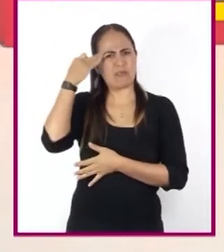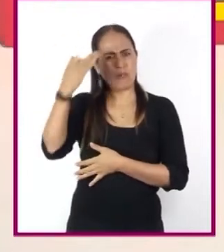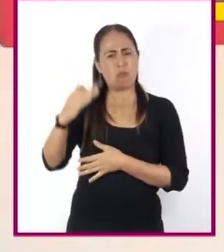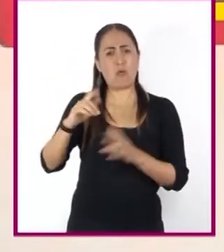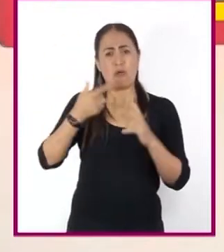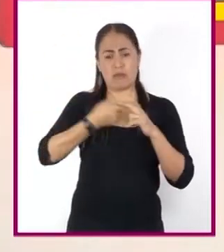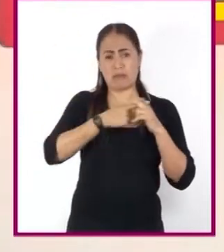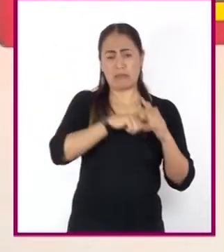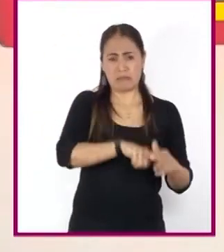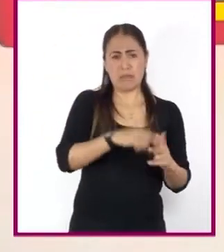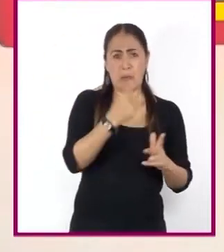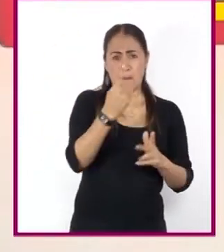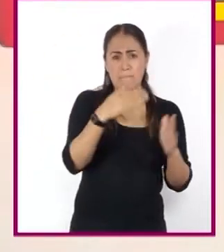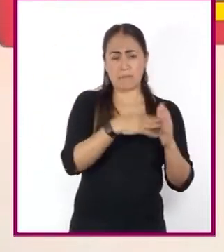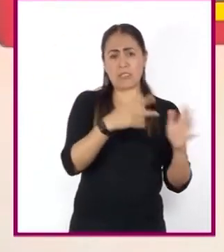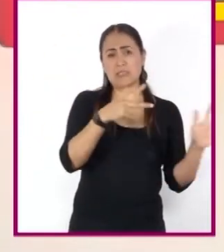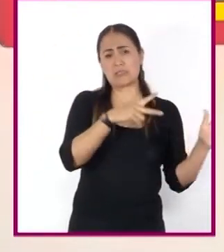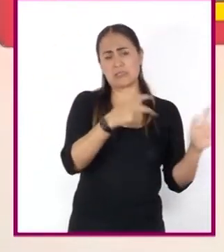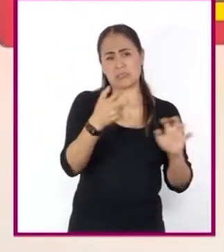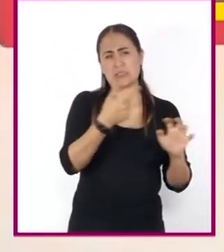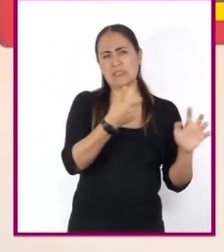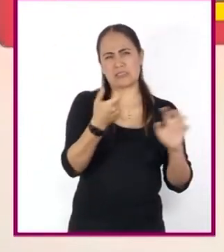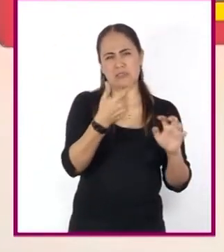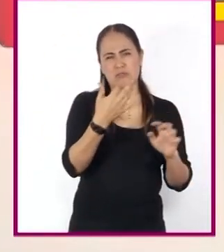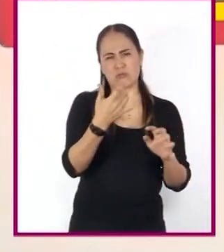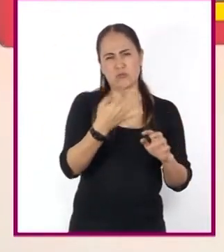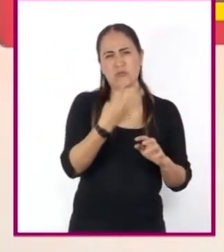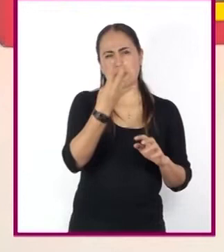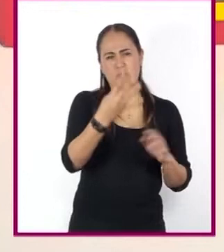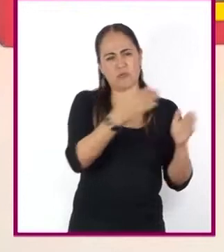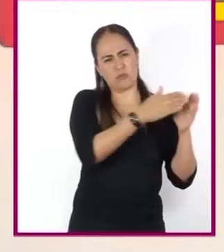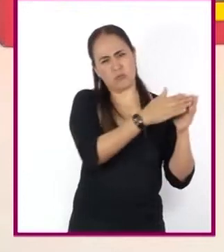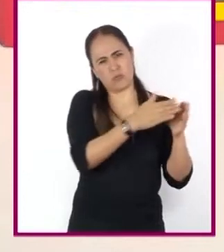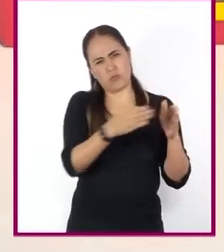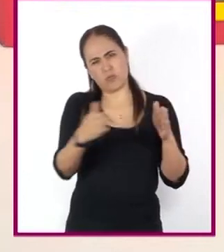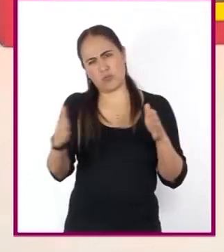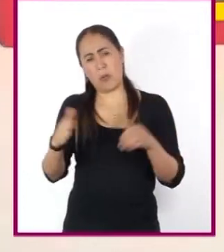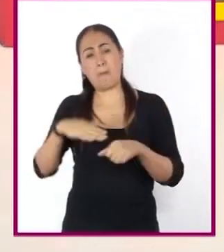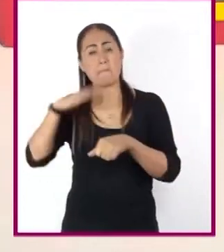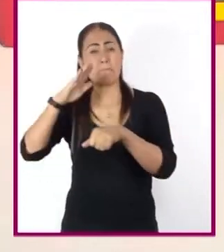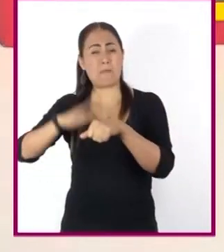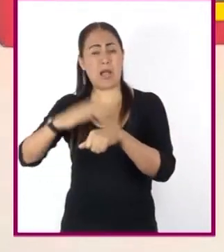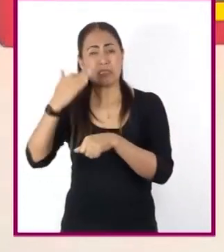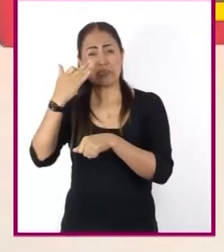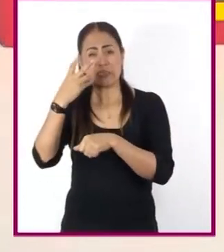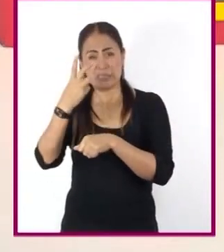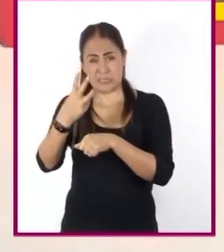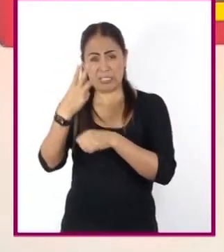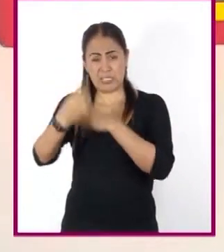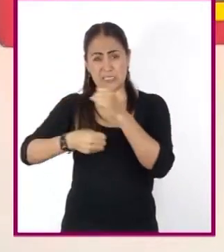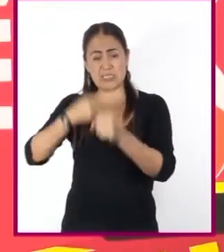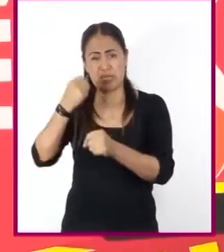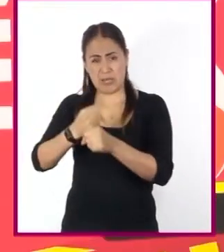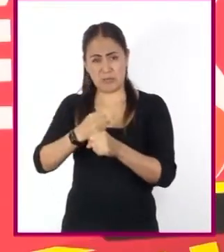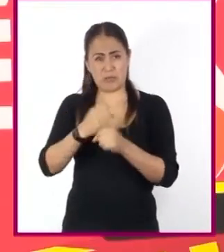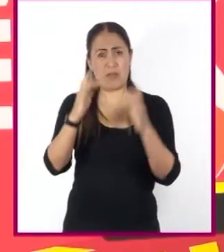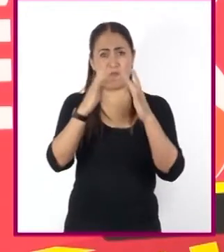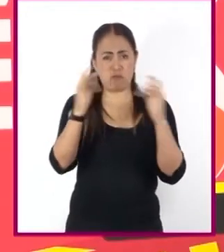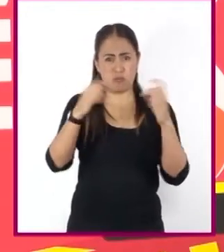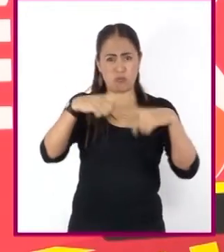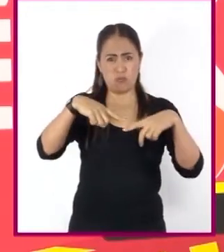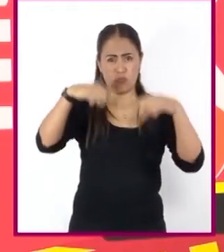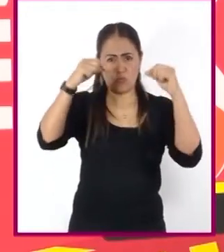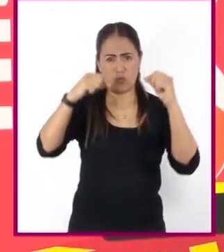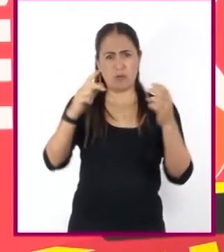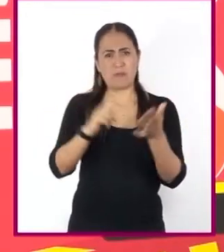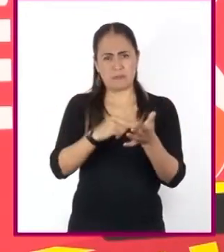en 1754 y continuó casi 3 años más después de la firma del Tratado de París.